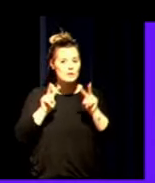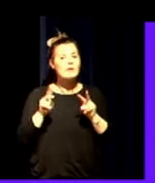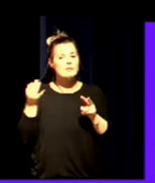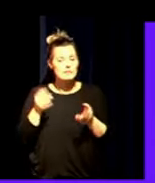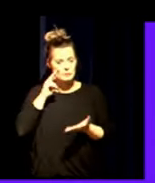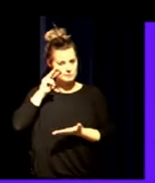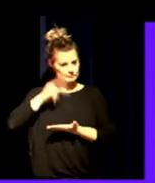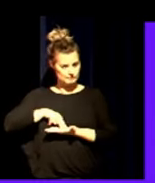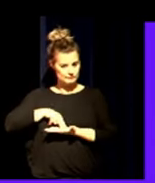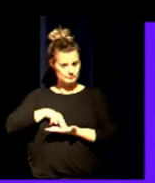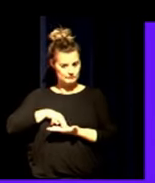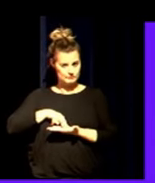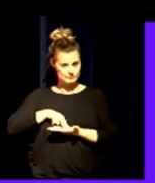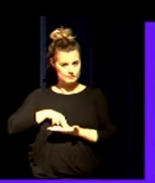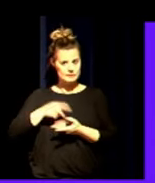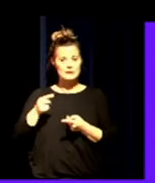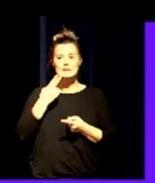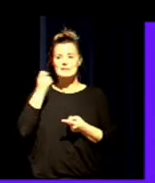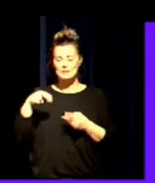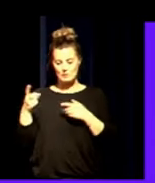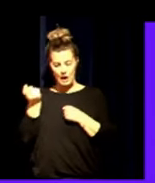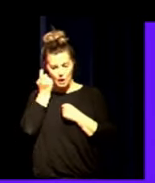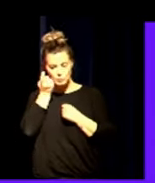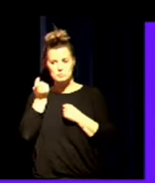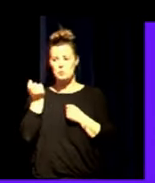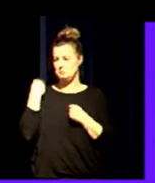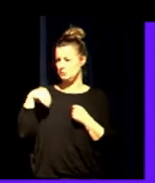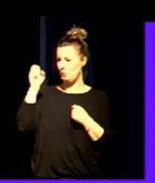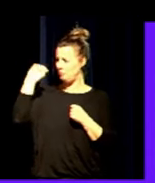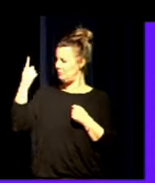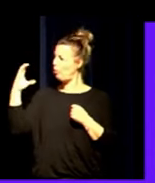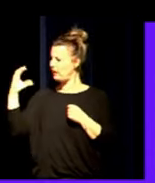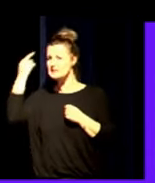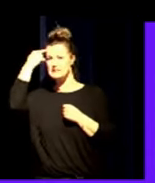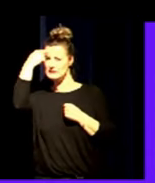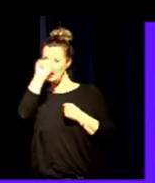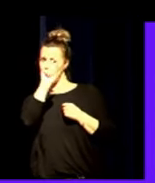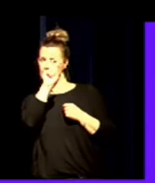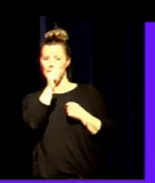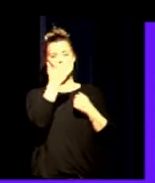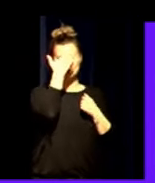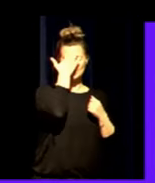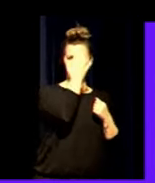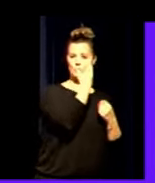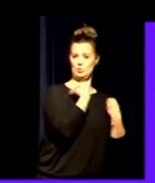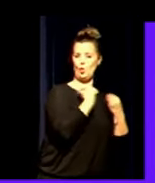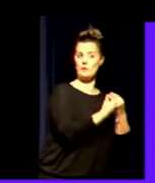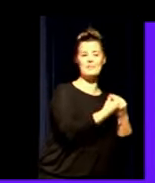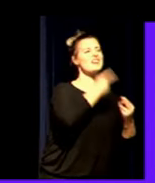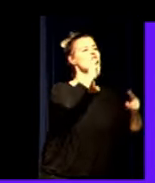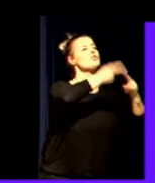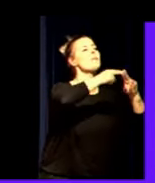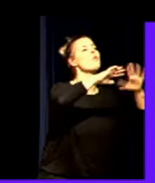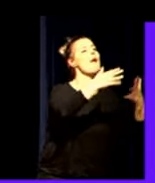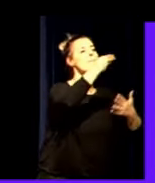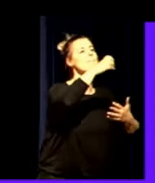que están en los centros, por el alumno de primero C, que sabe que tiene el tutor de convivencia, se llama Belén,